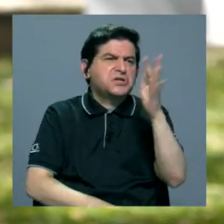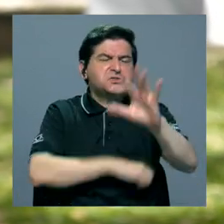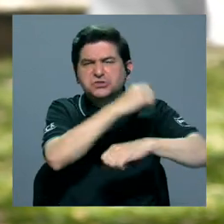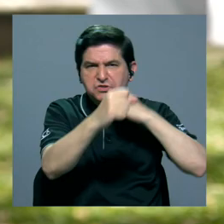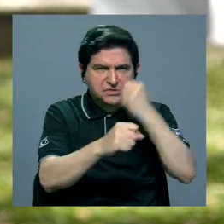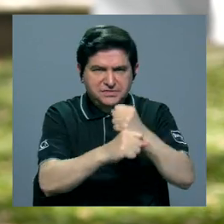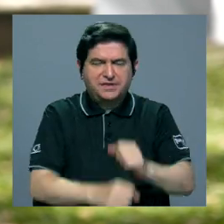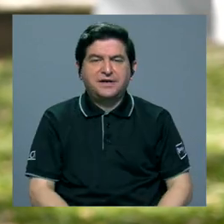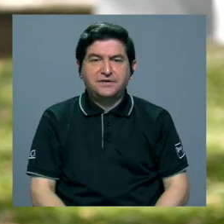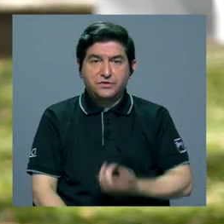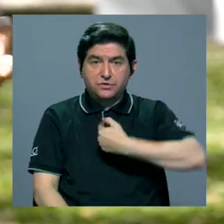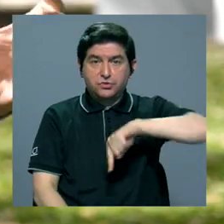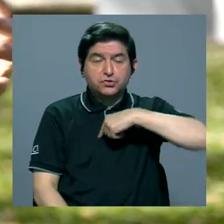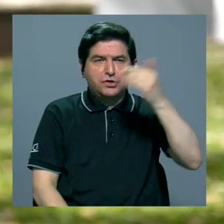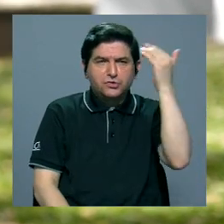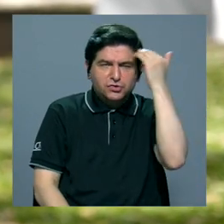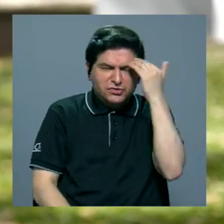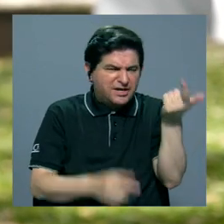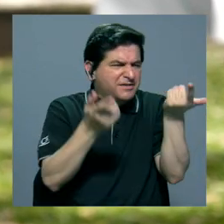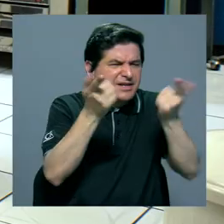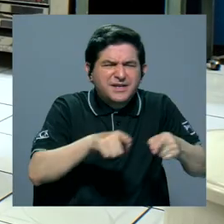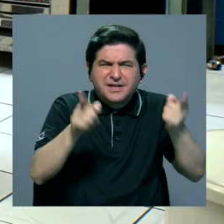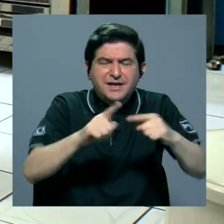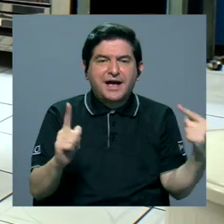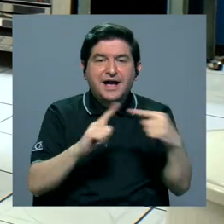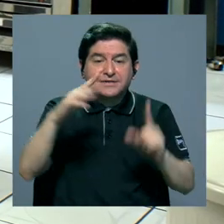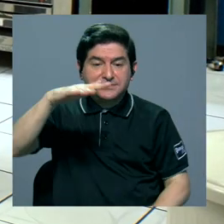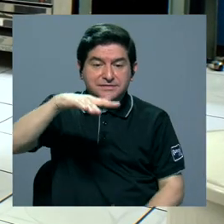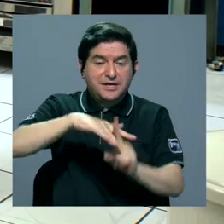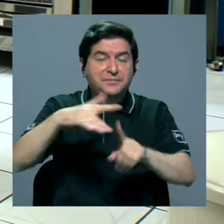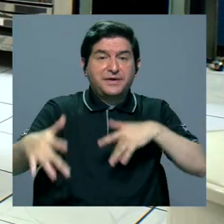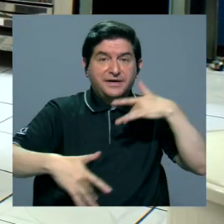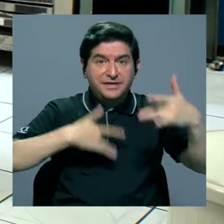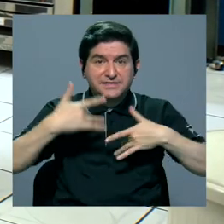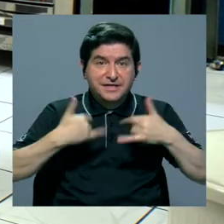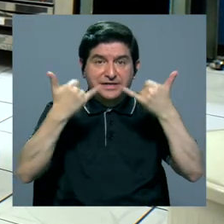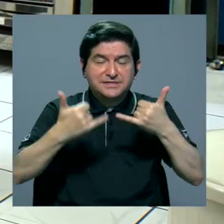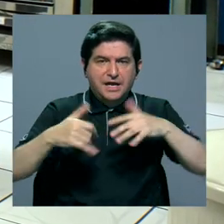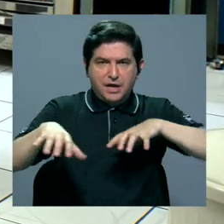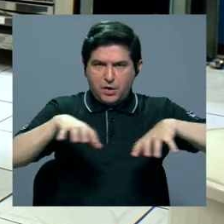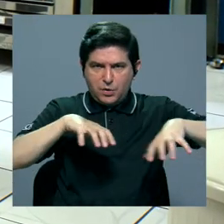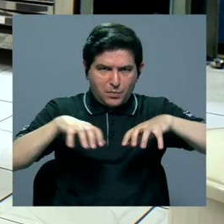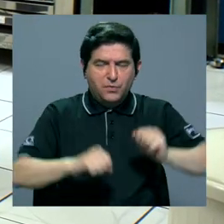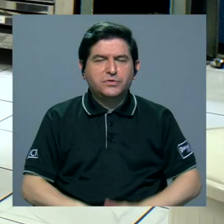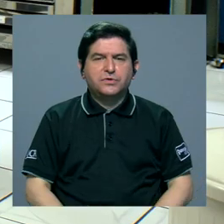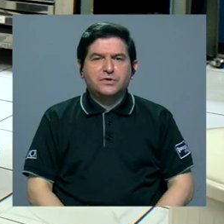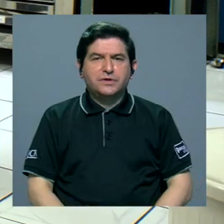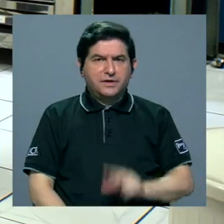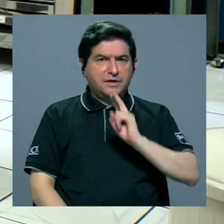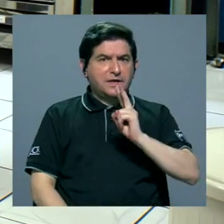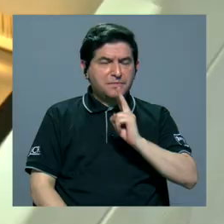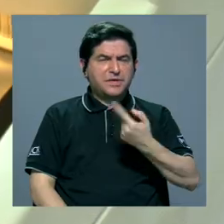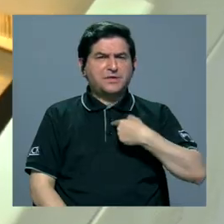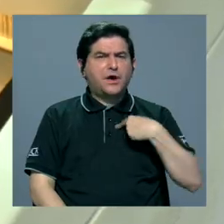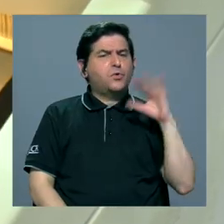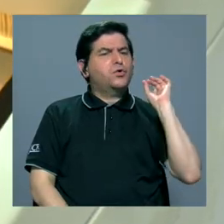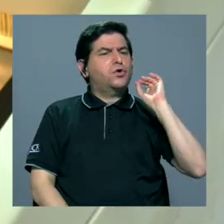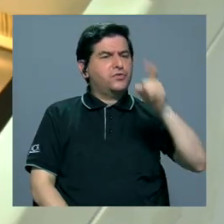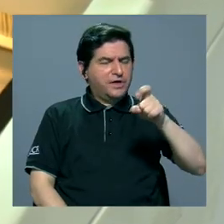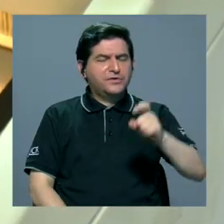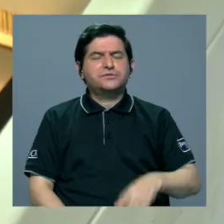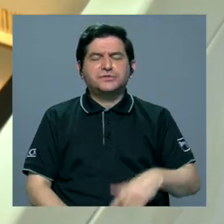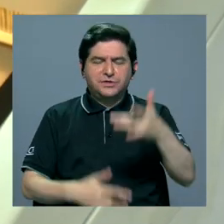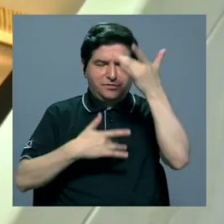años, y tenemos que saber qué es lo que está pasando hasta que aparezcan los síntomas que son motores, que son los que realmente hacen que uno pueda diagnosticar